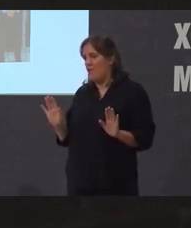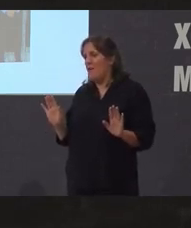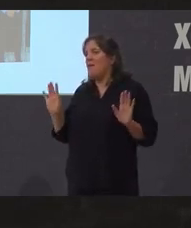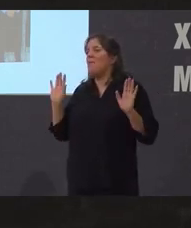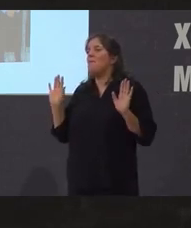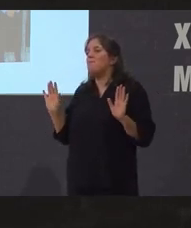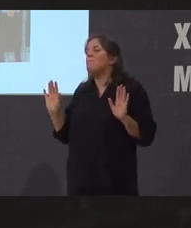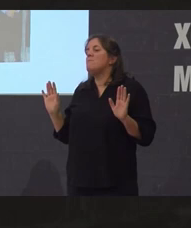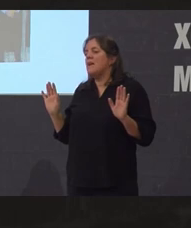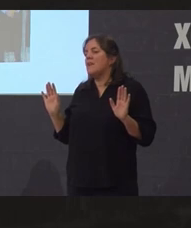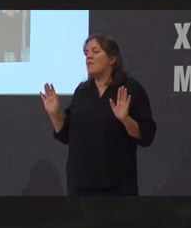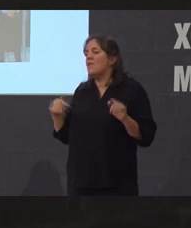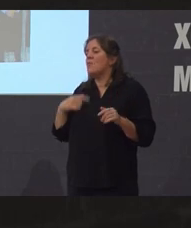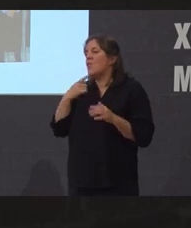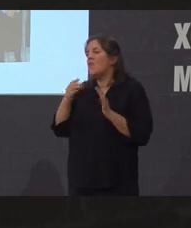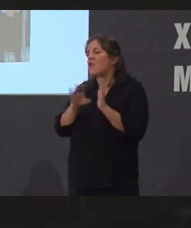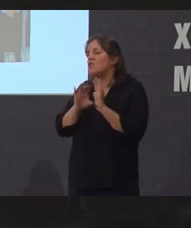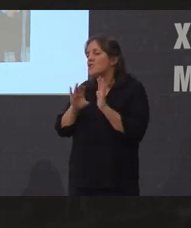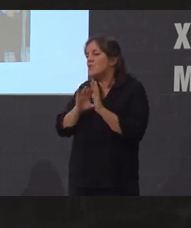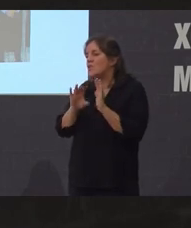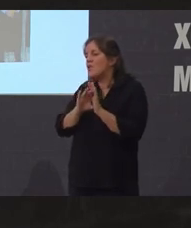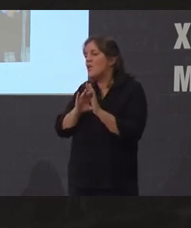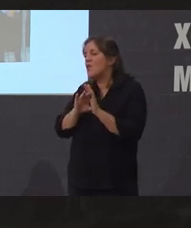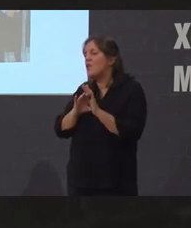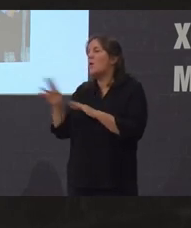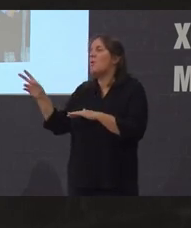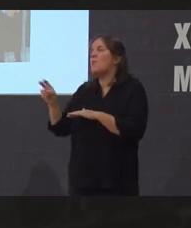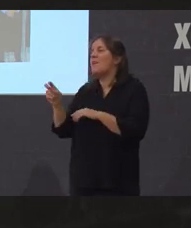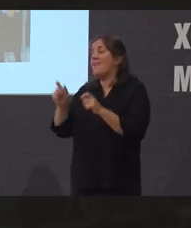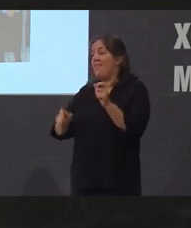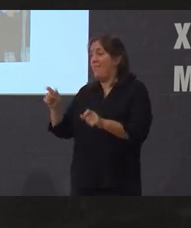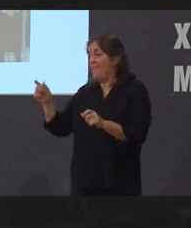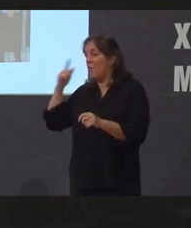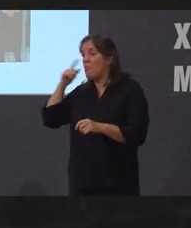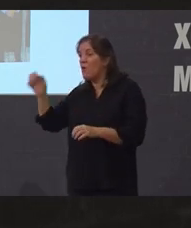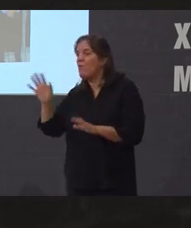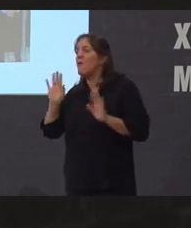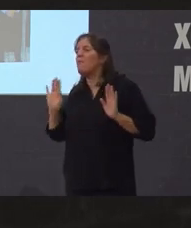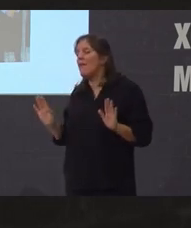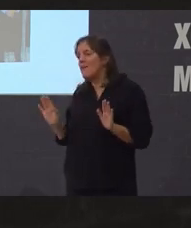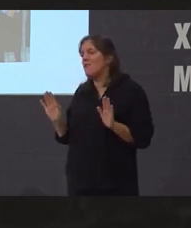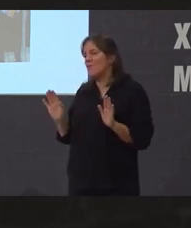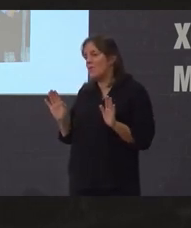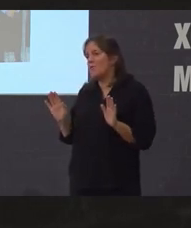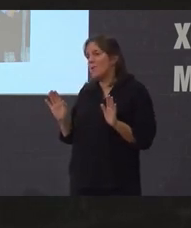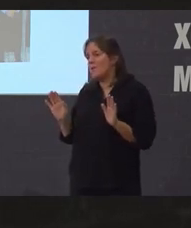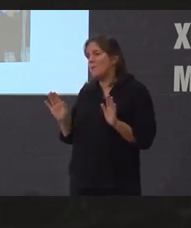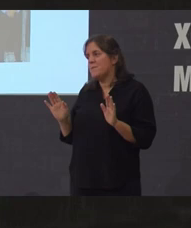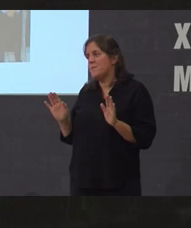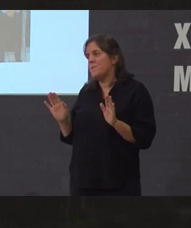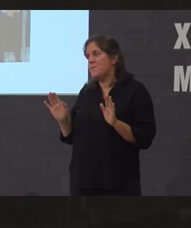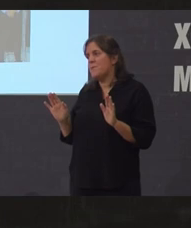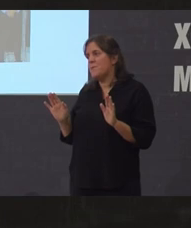como é a Constitución, emana del pueblo, pero